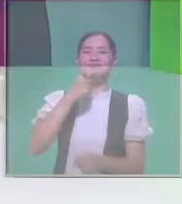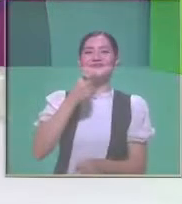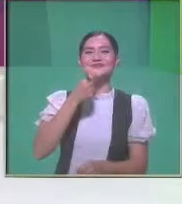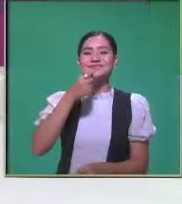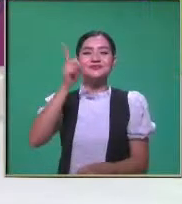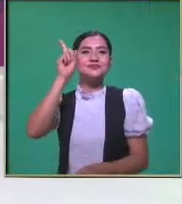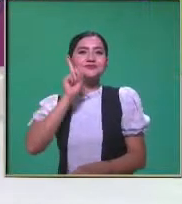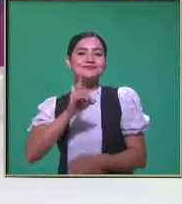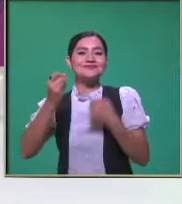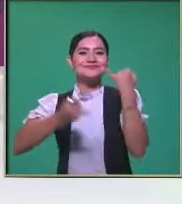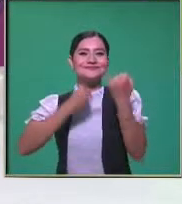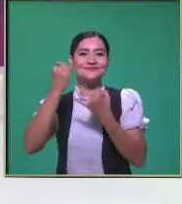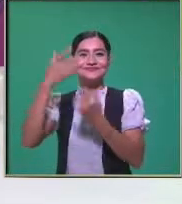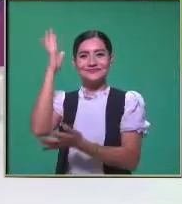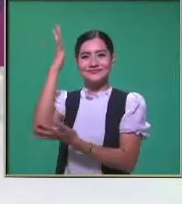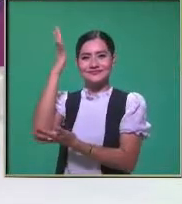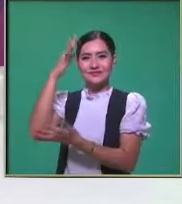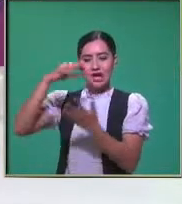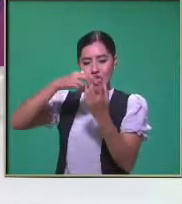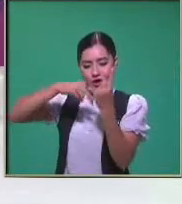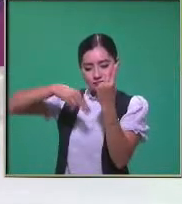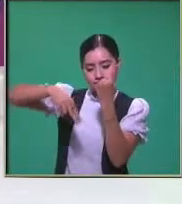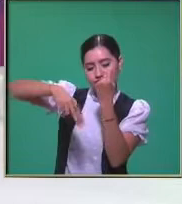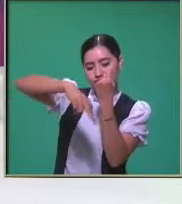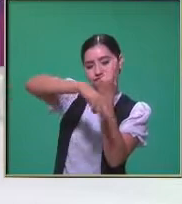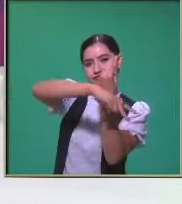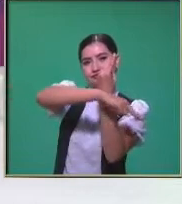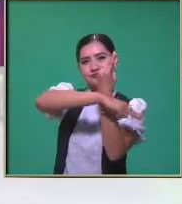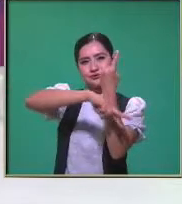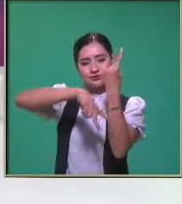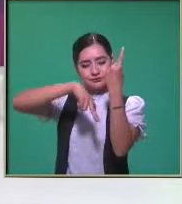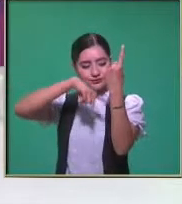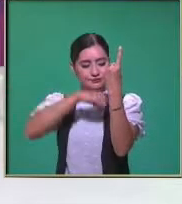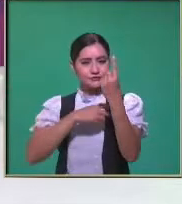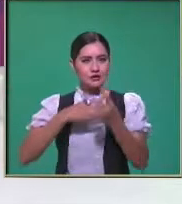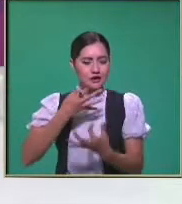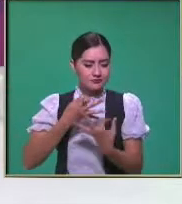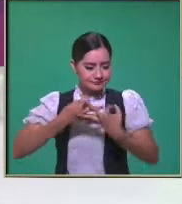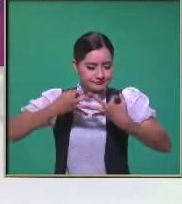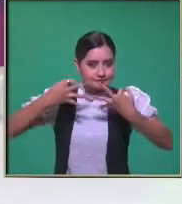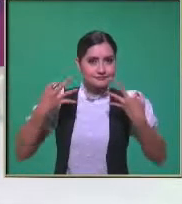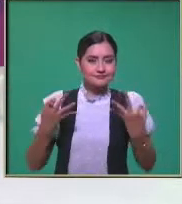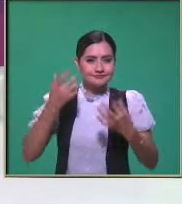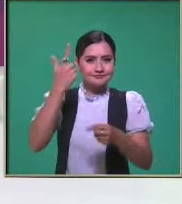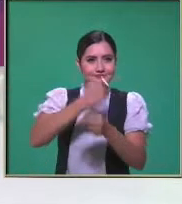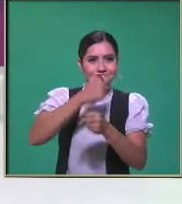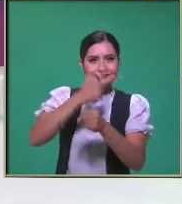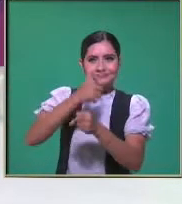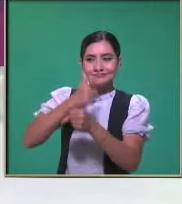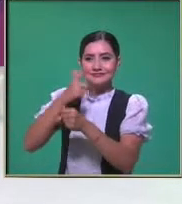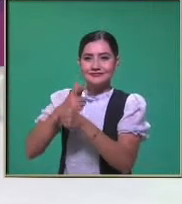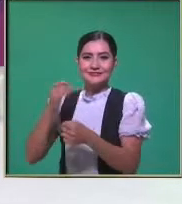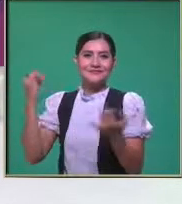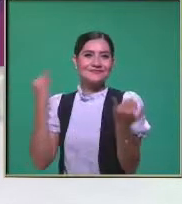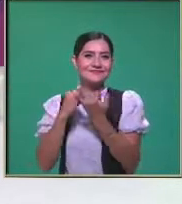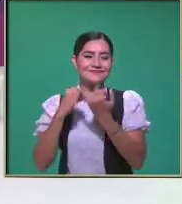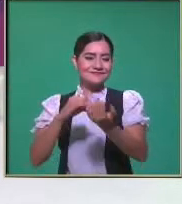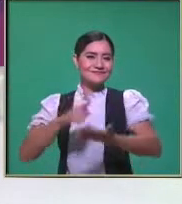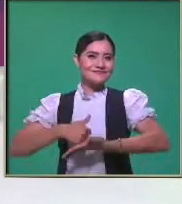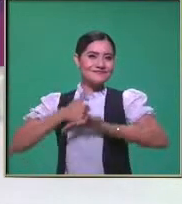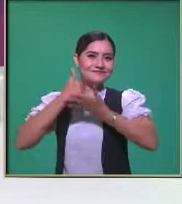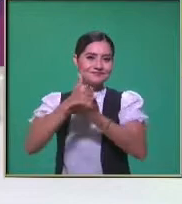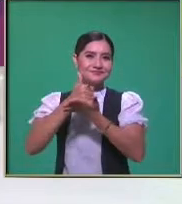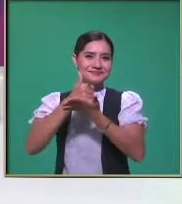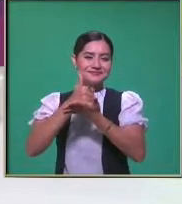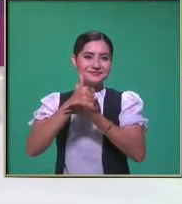del árbol, ¿verdad? Ahí que exploraba la tierra alrededor. Eso también puede, también los niños van a